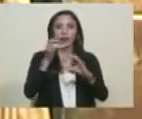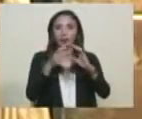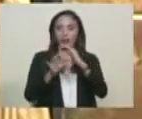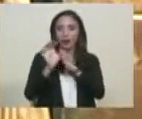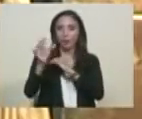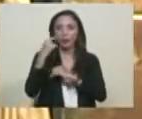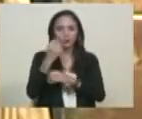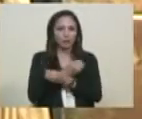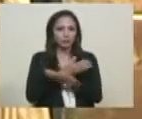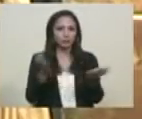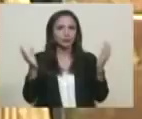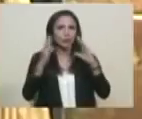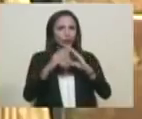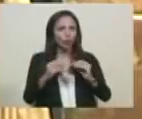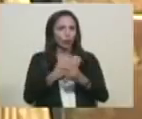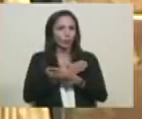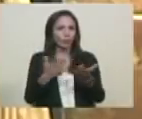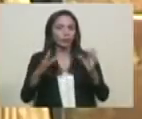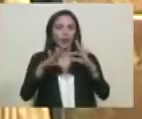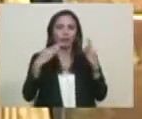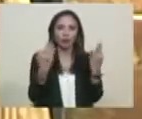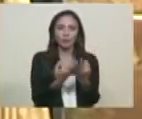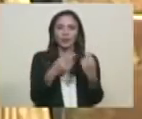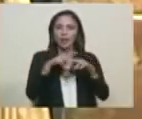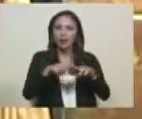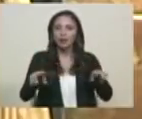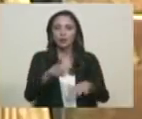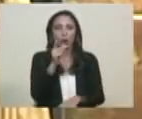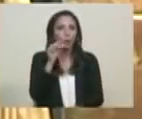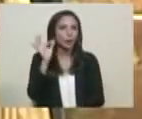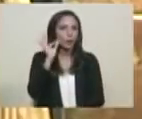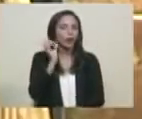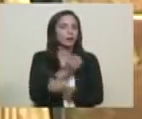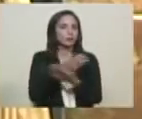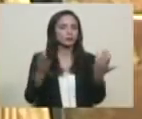lo tenemos todo para que la familia, el niño, la niña,